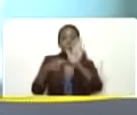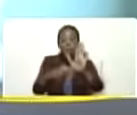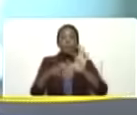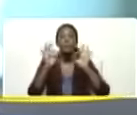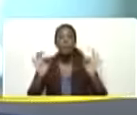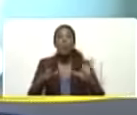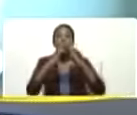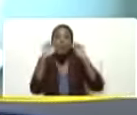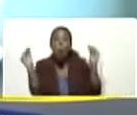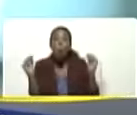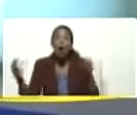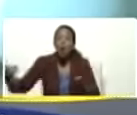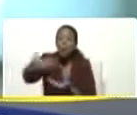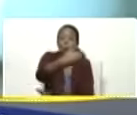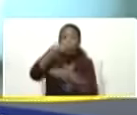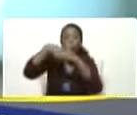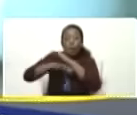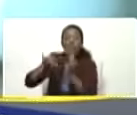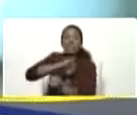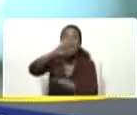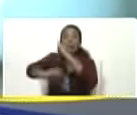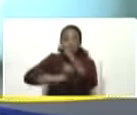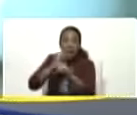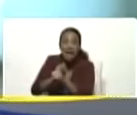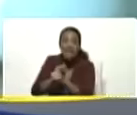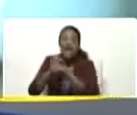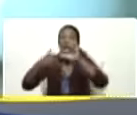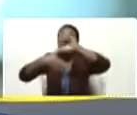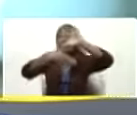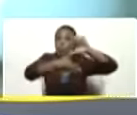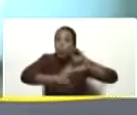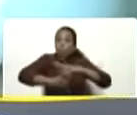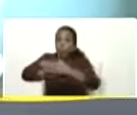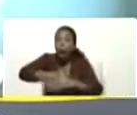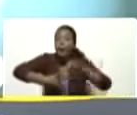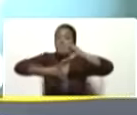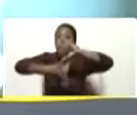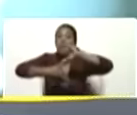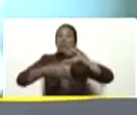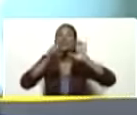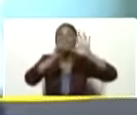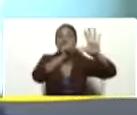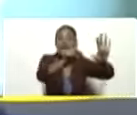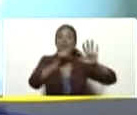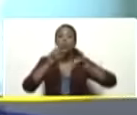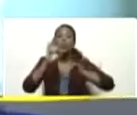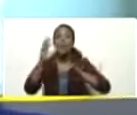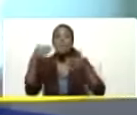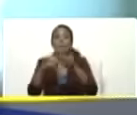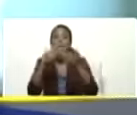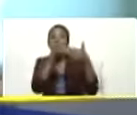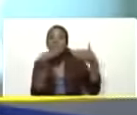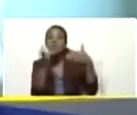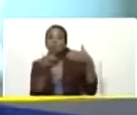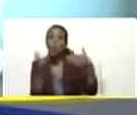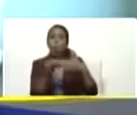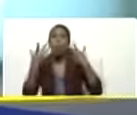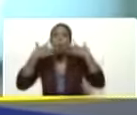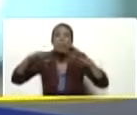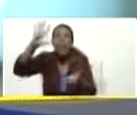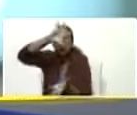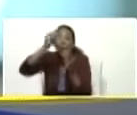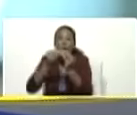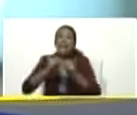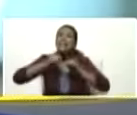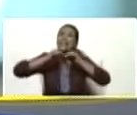que todas las reservas internacionales de Sudamérica son 606 mil millones de dólares. Imagínese usted